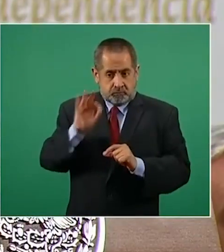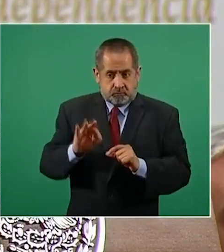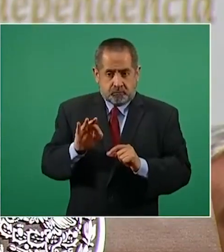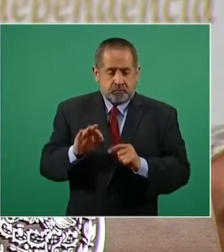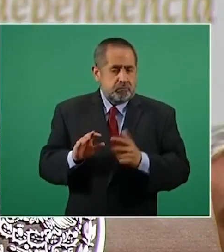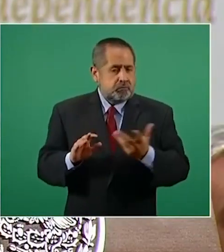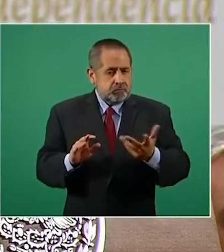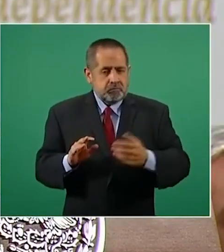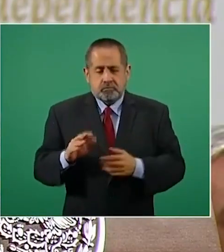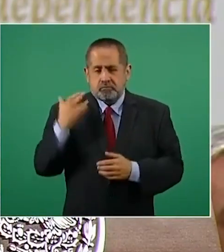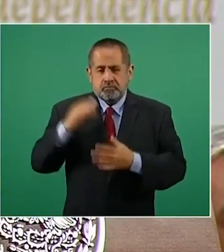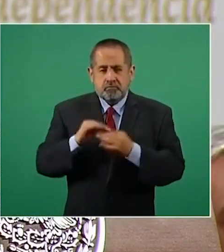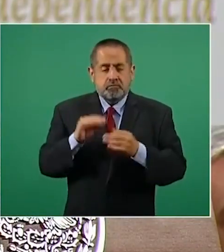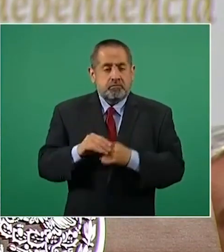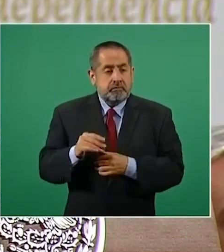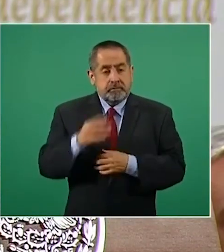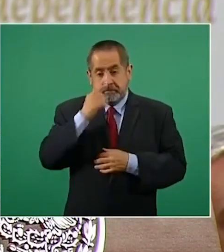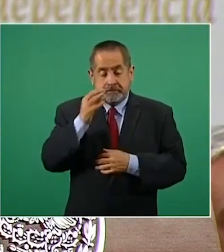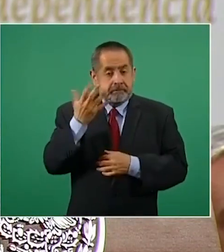como se ha dicho, 10